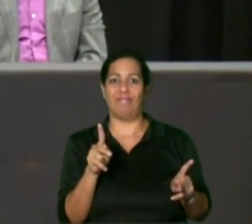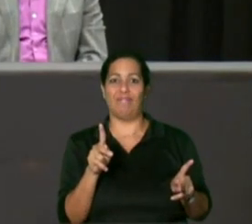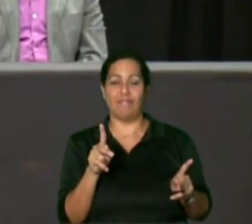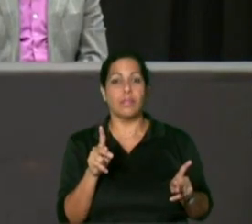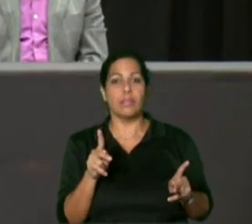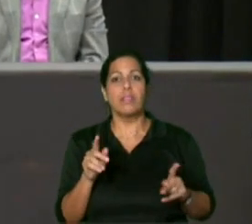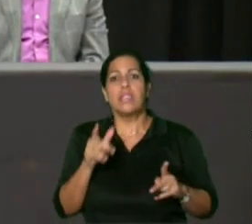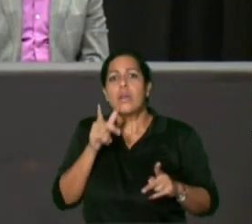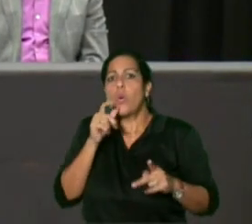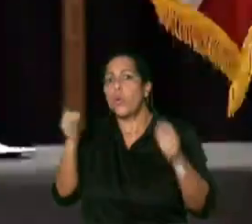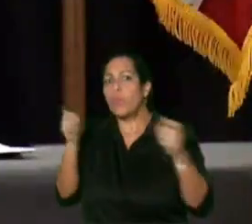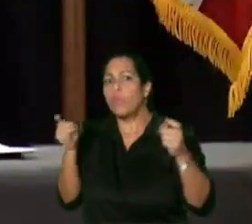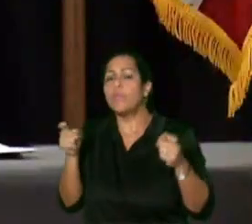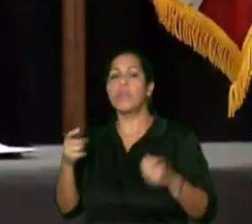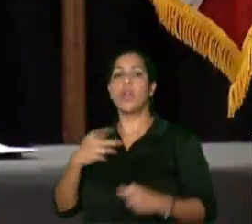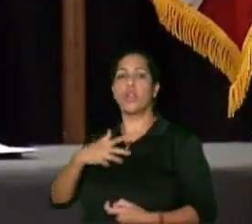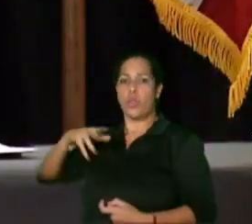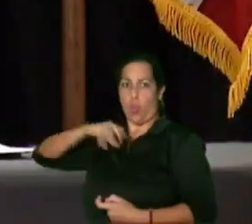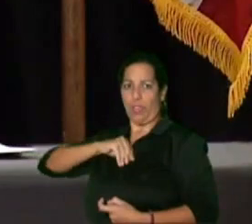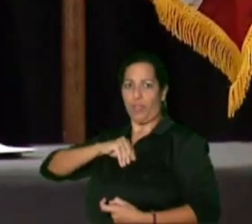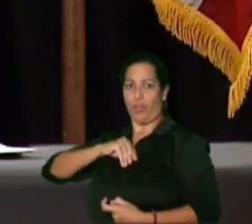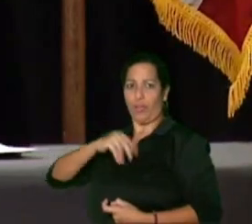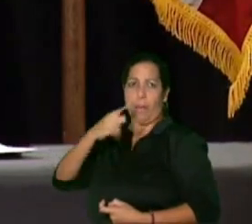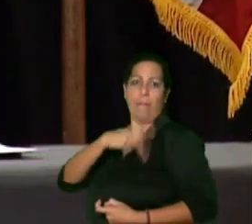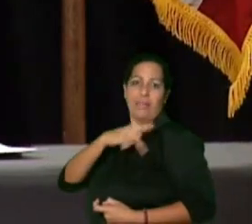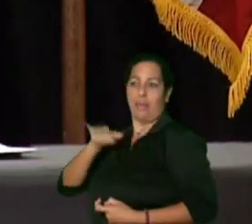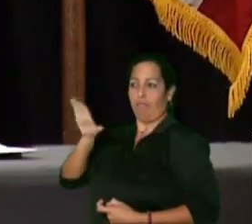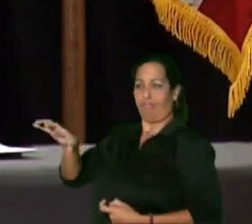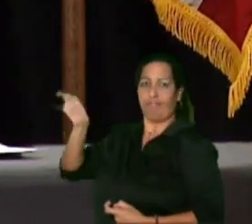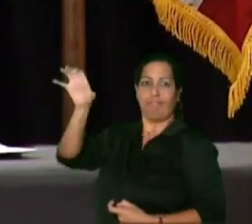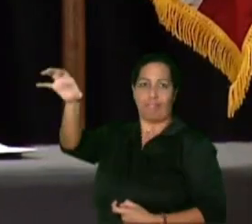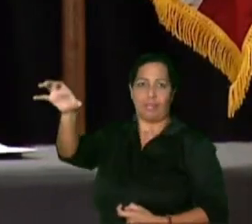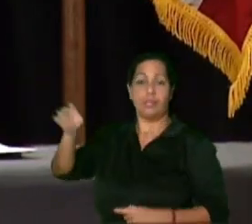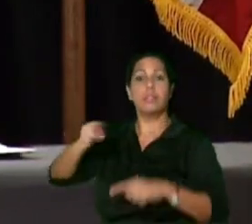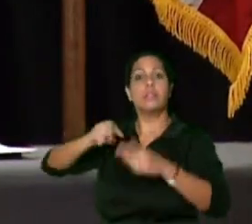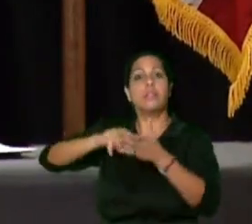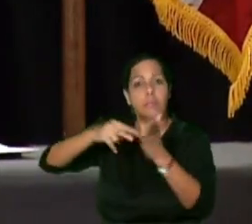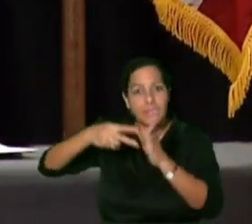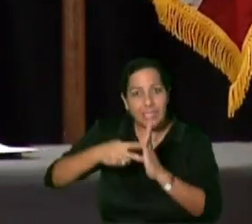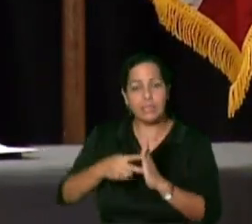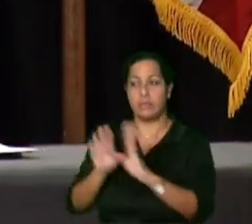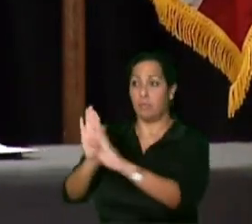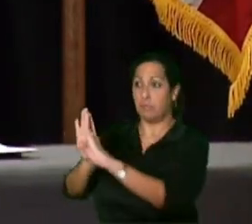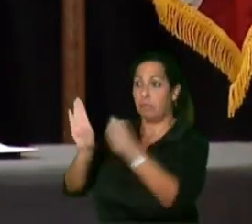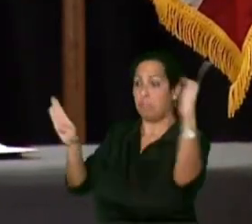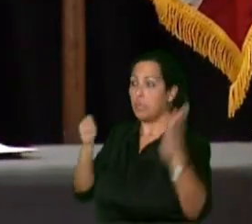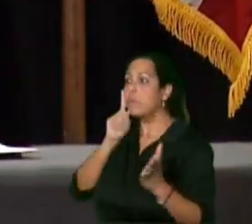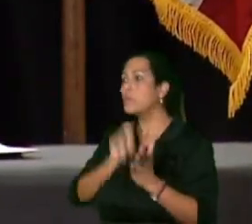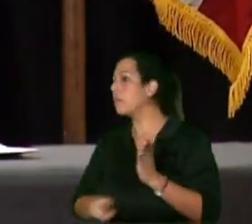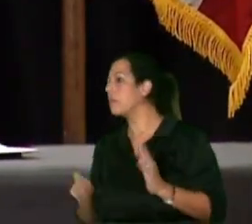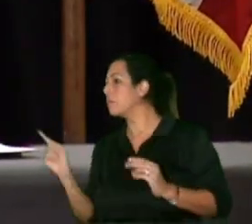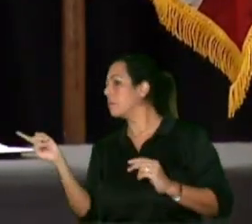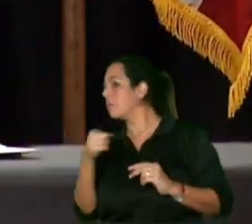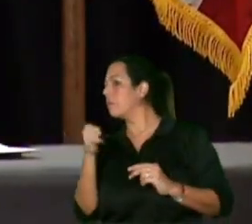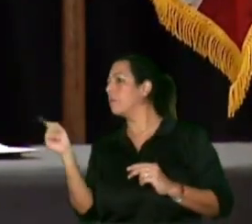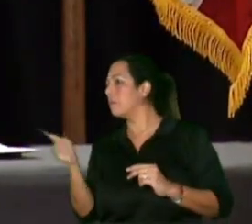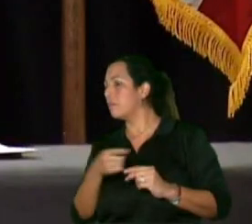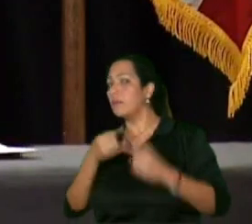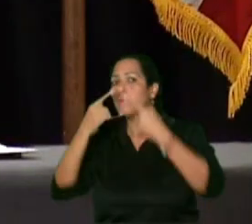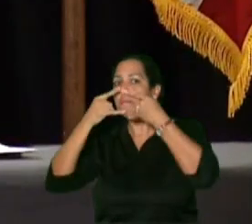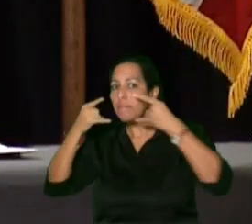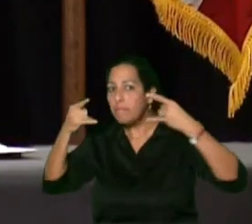de cada centro comercial. A la entrada al centro comercial debe ser con el uso compulsorio de la mascarilla, el